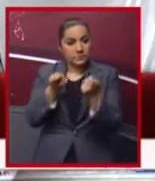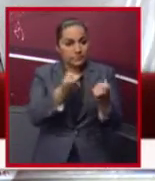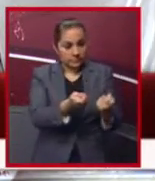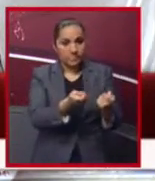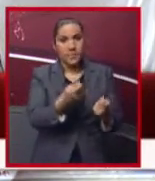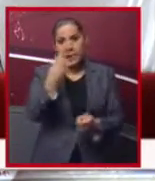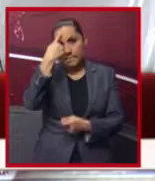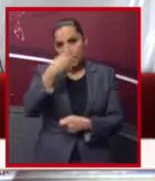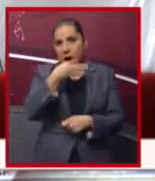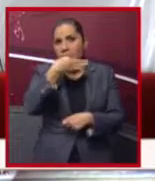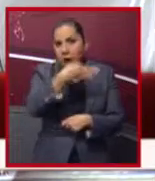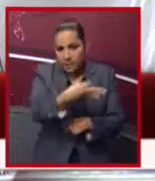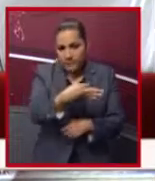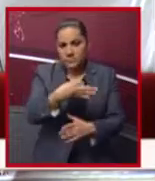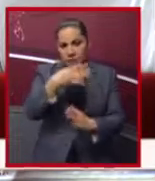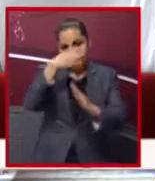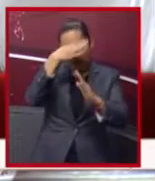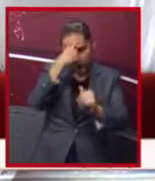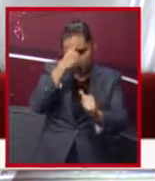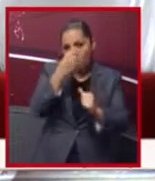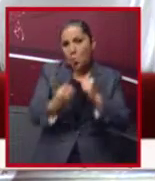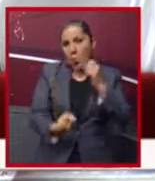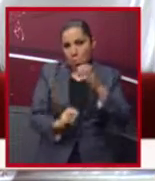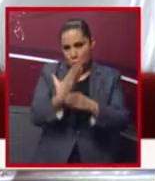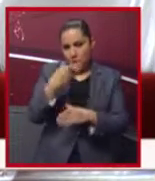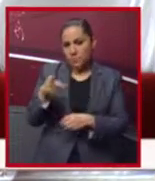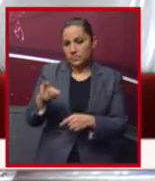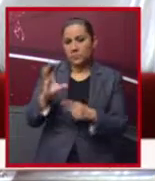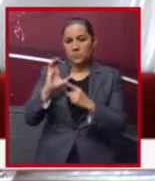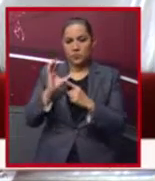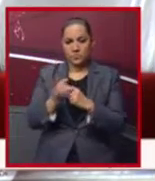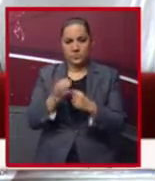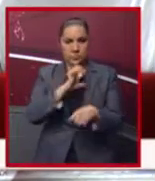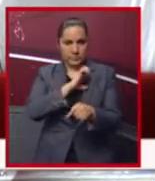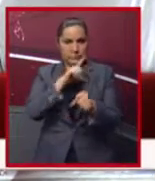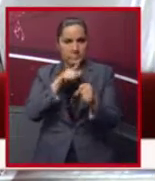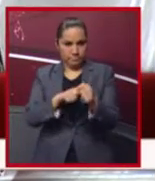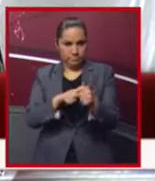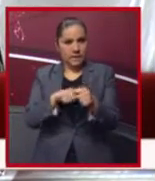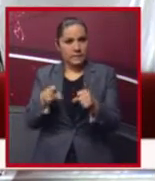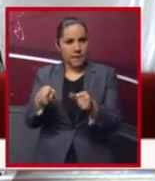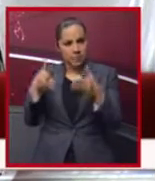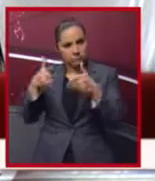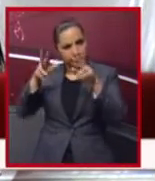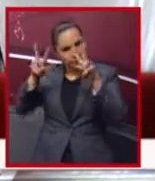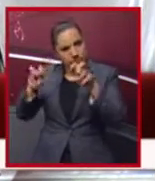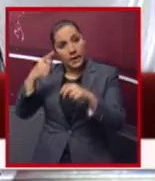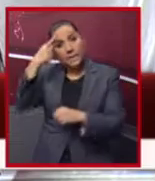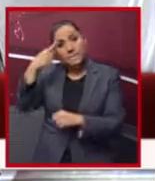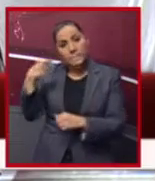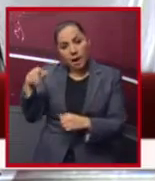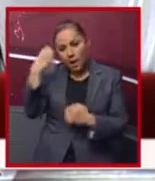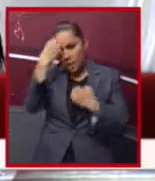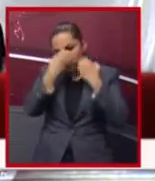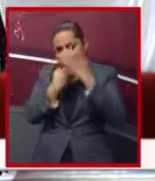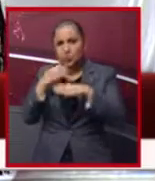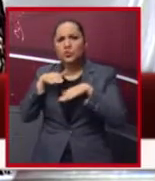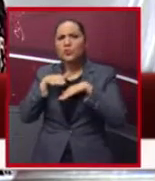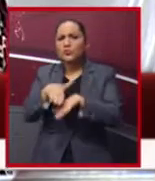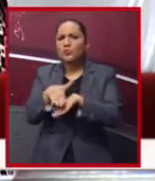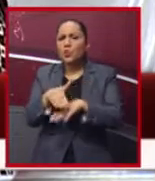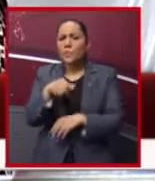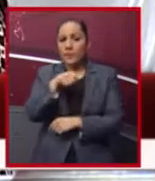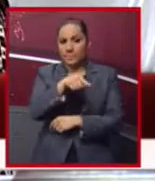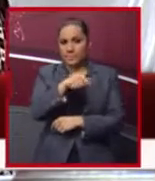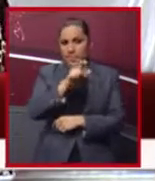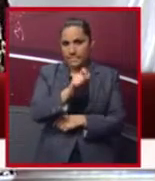informa sobre el acuerdo por el que se crea una comisión especial para dar seguimiento a los hechos ocurridos el 24